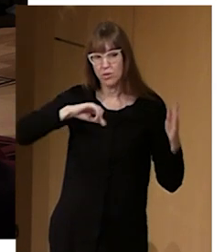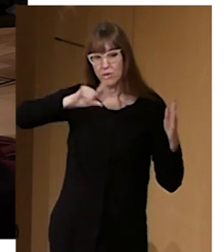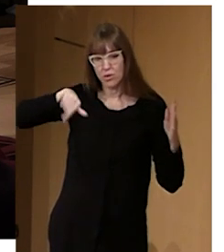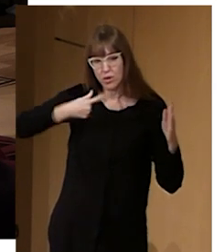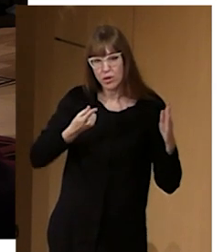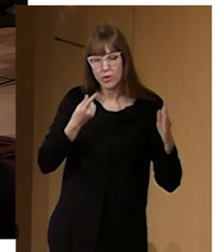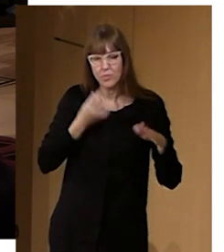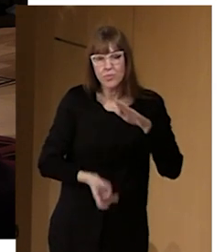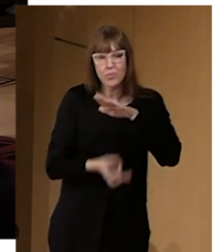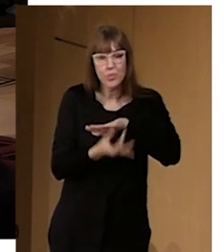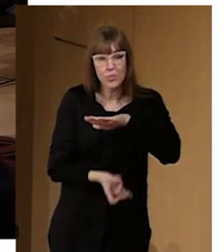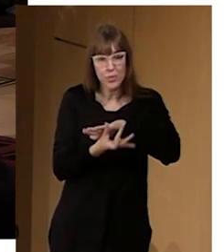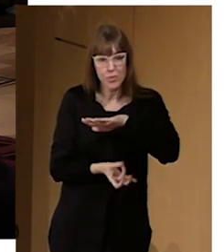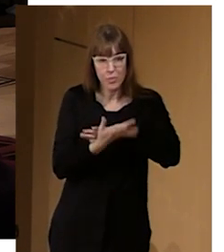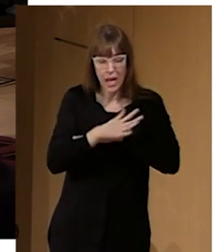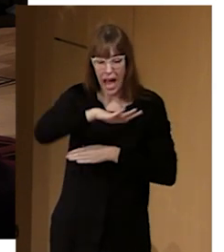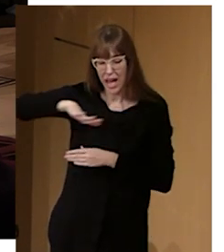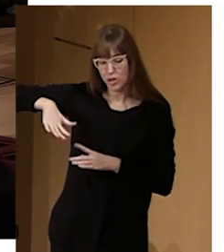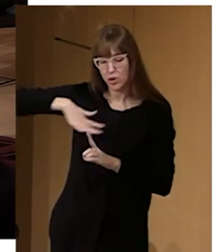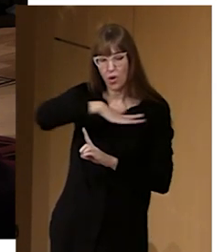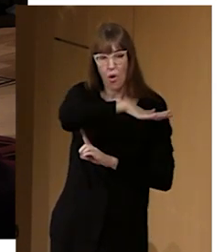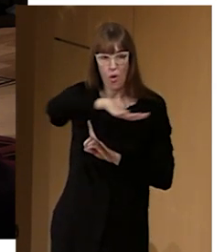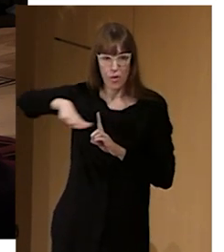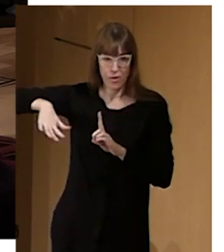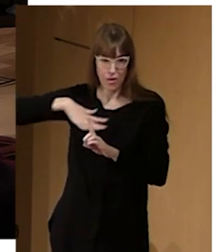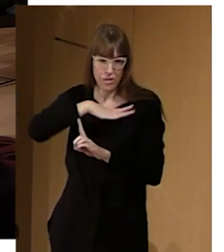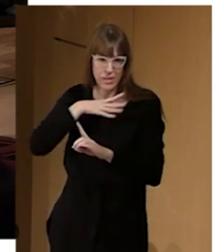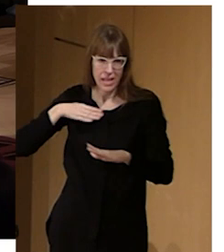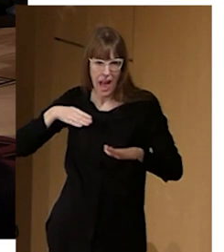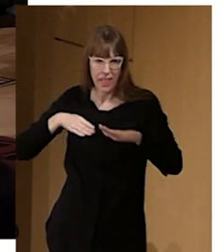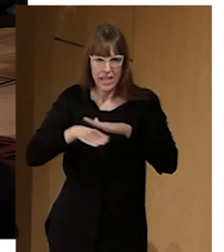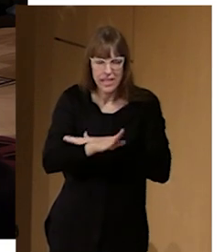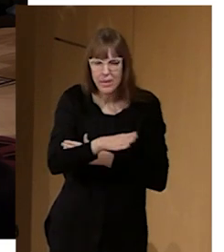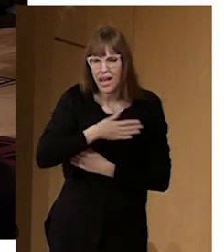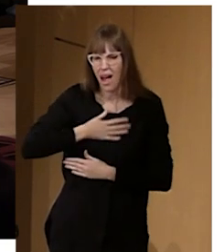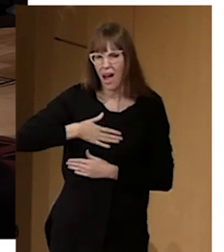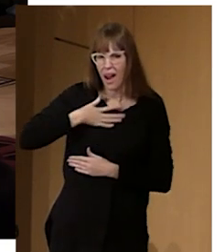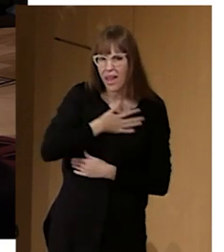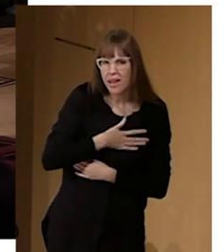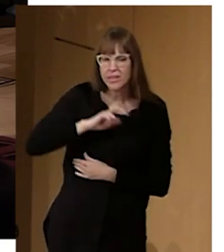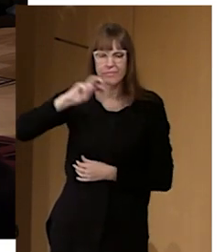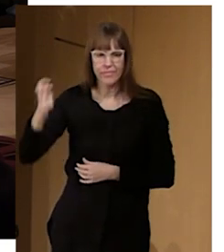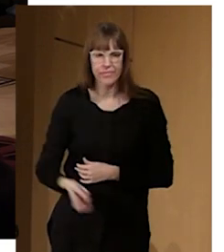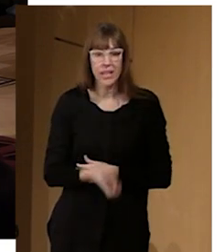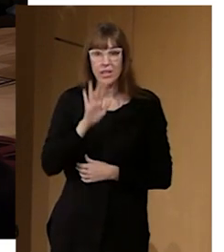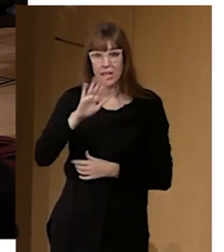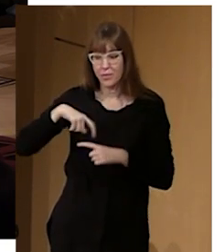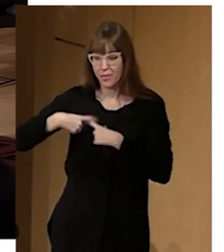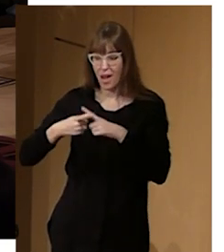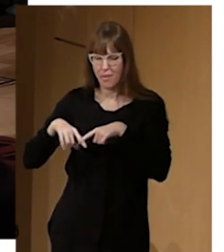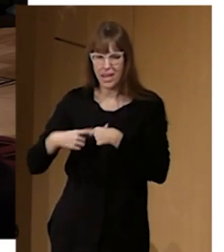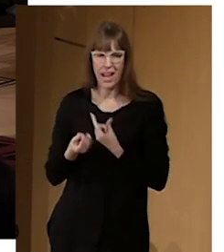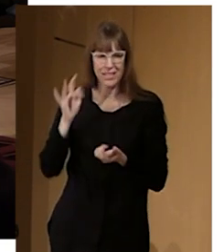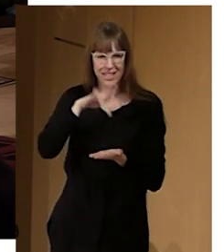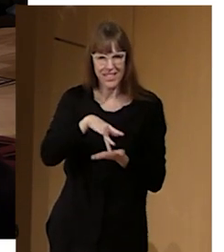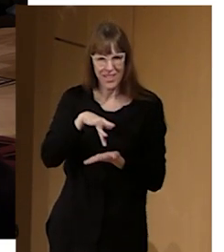más amigables y más accesibles en este caso para este colectivo concreto las familias disfrutan de esta de esta de estas sesiones